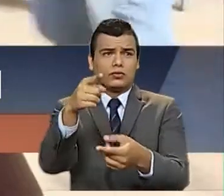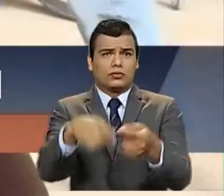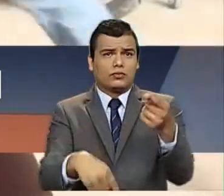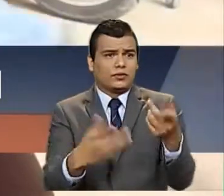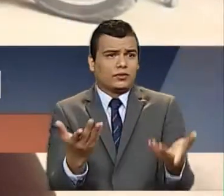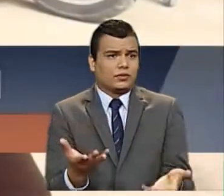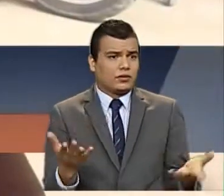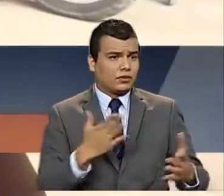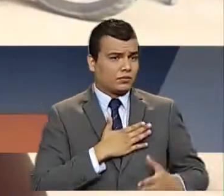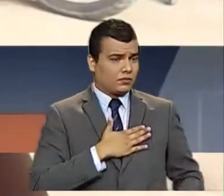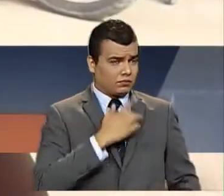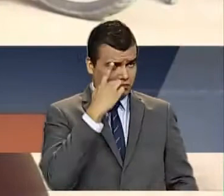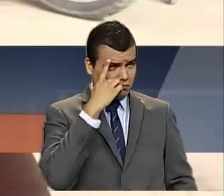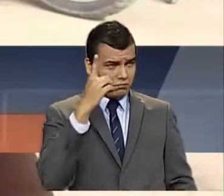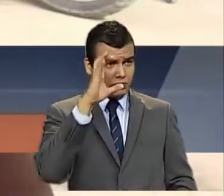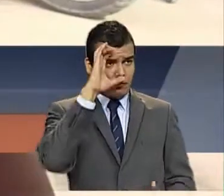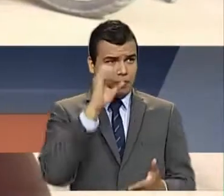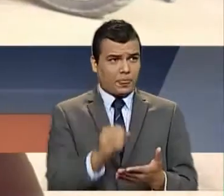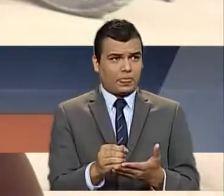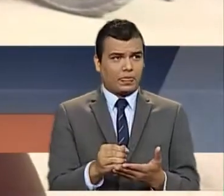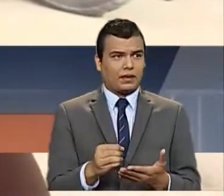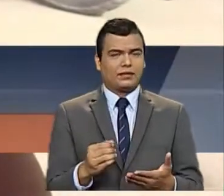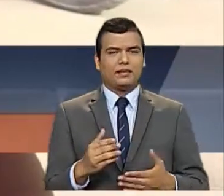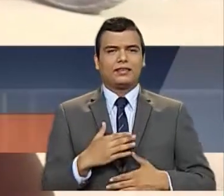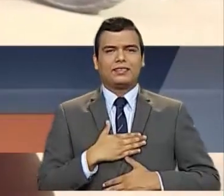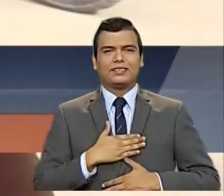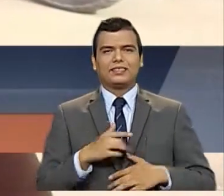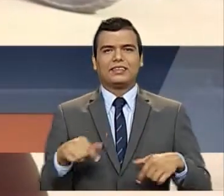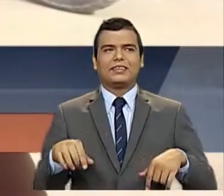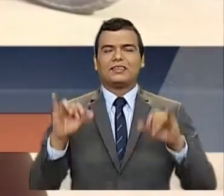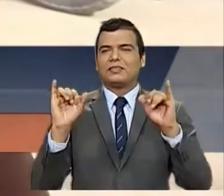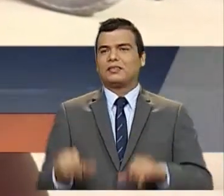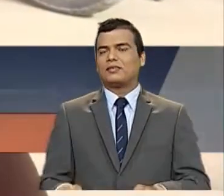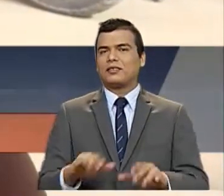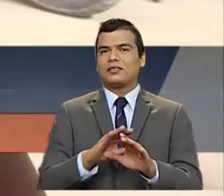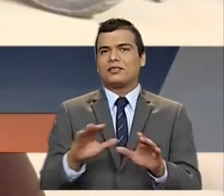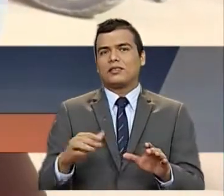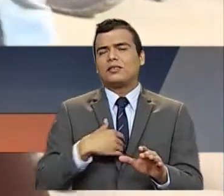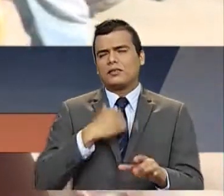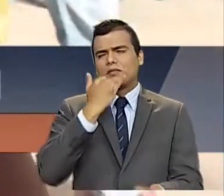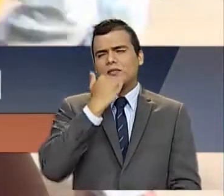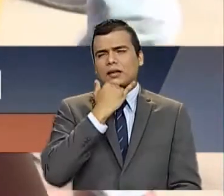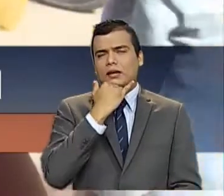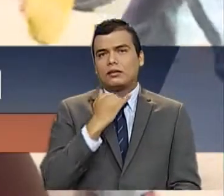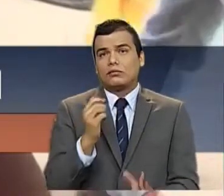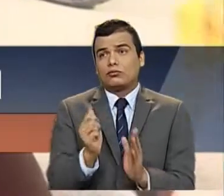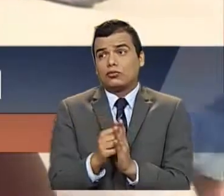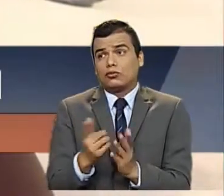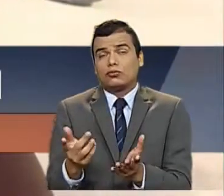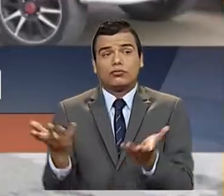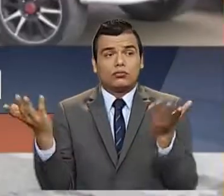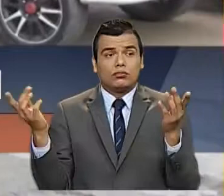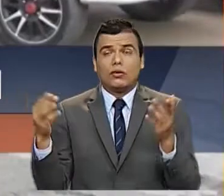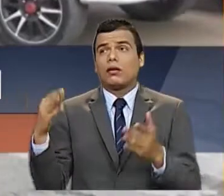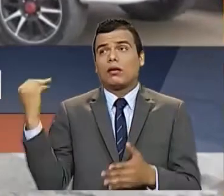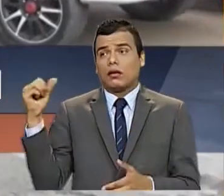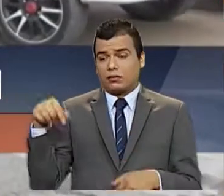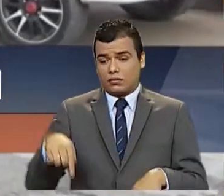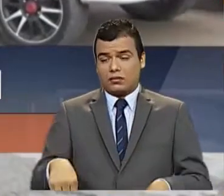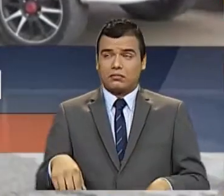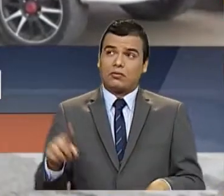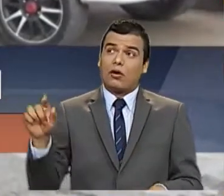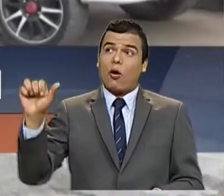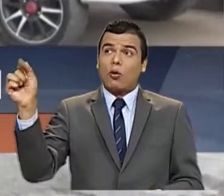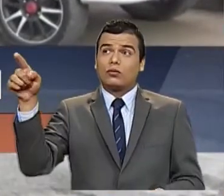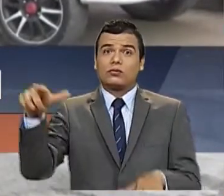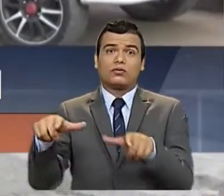En mi concepto mío, sí los han reubicado aquí, pero afuera estábamos mejor que acá. Tanto los propietarios